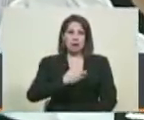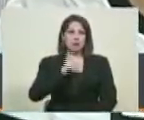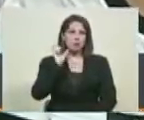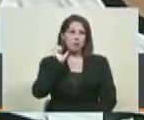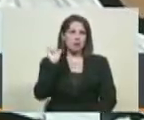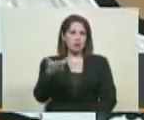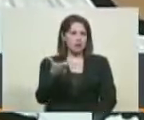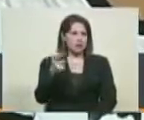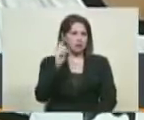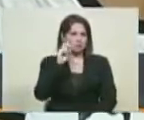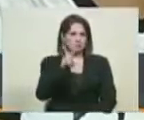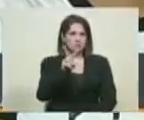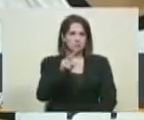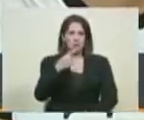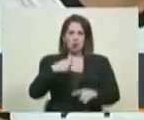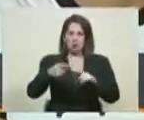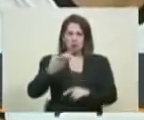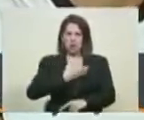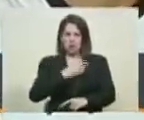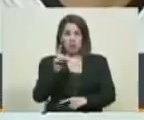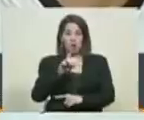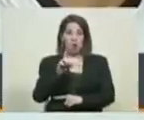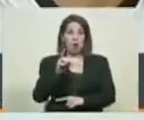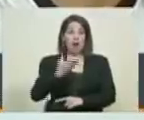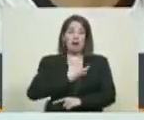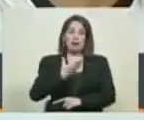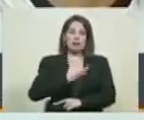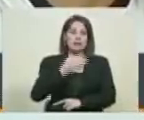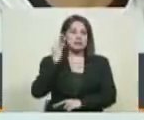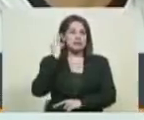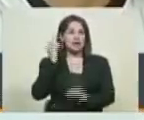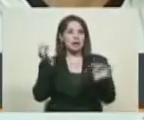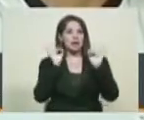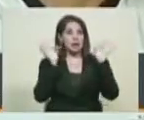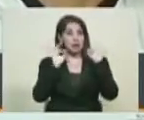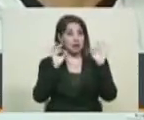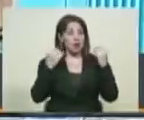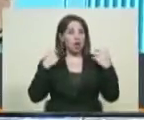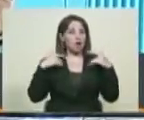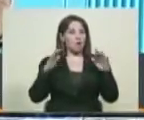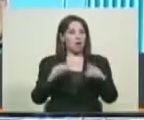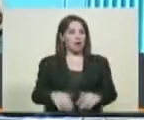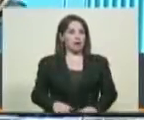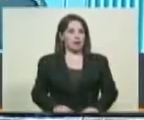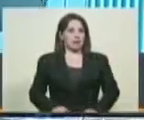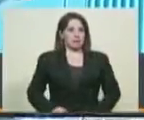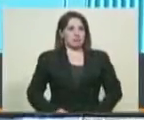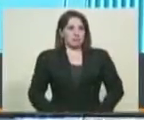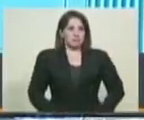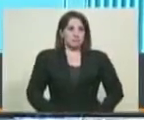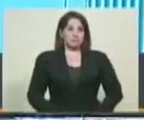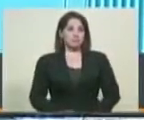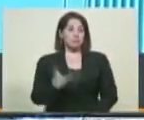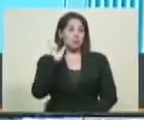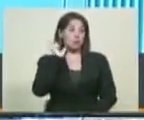¿no? Y aquí tengo la alcaldesa de Caracuna, Guará. Hay que ver, ¿verdad? Guarena es la historia, la lucha,